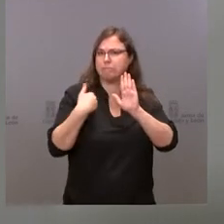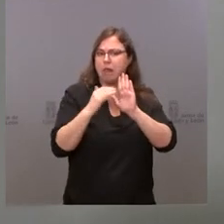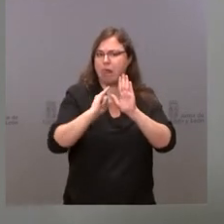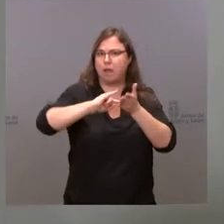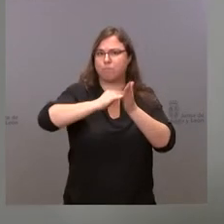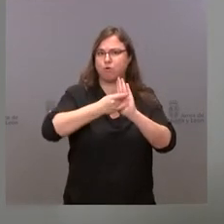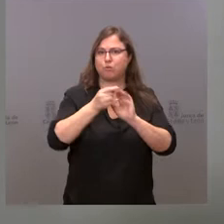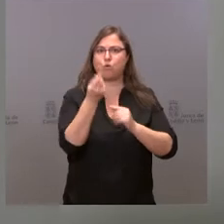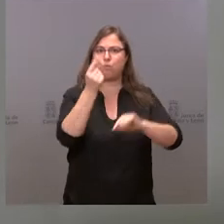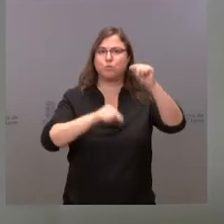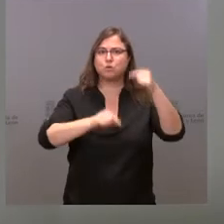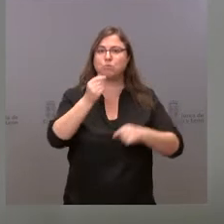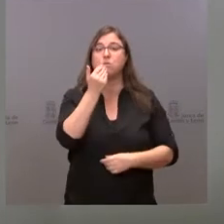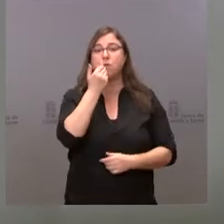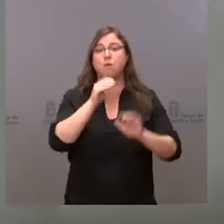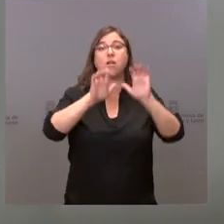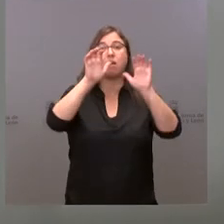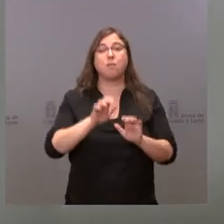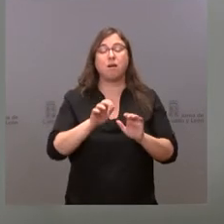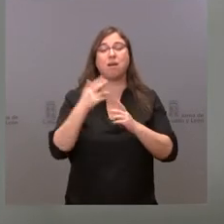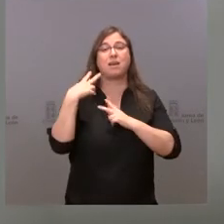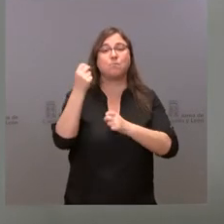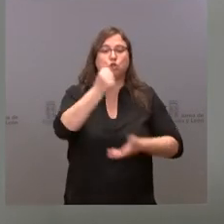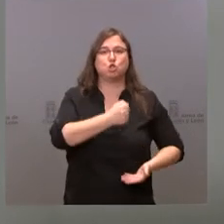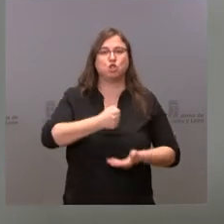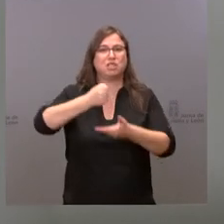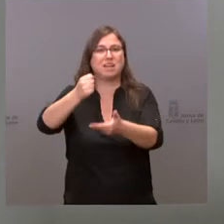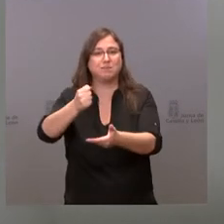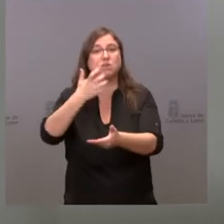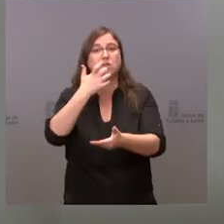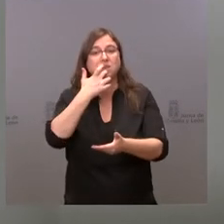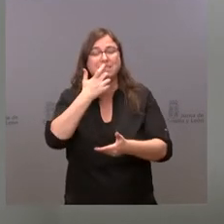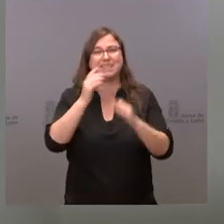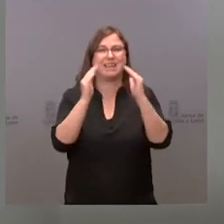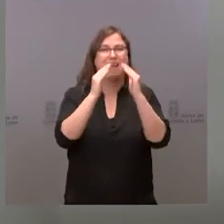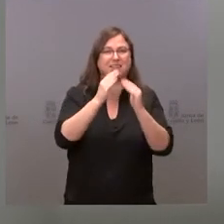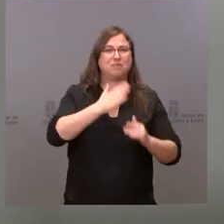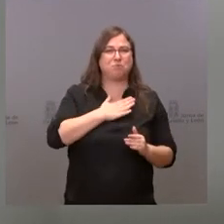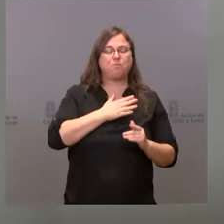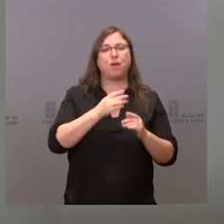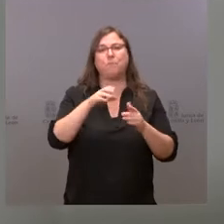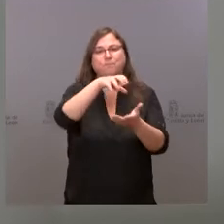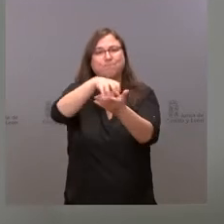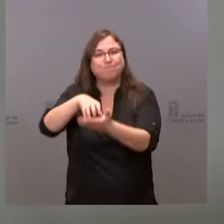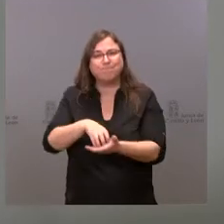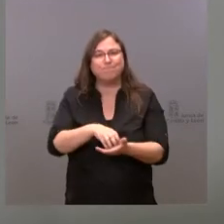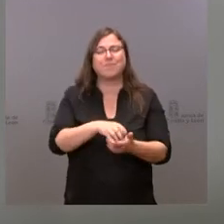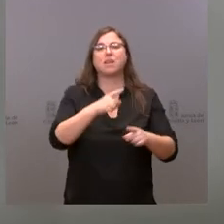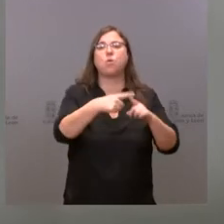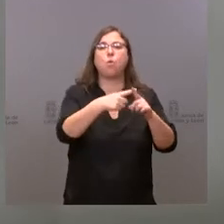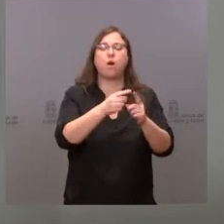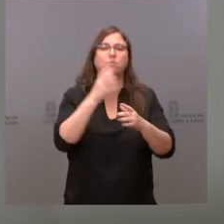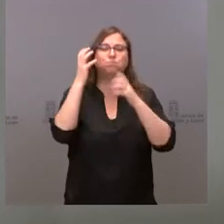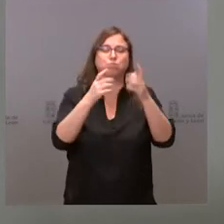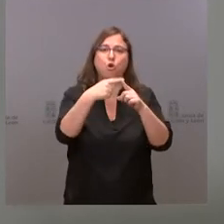como era la rebaja del impuesto de transmisiones patrimoniales cuando se transmitían bienes inmuebles vinculados a actividades productivas en el mundo rural